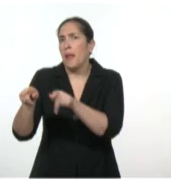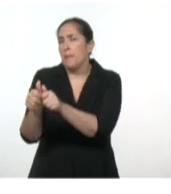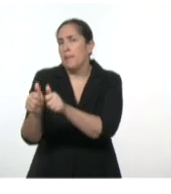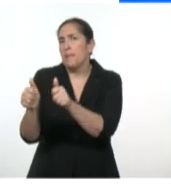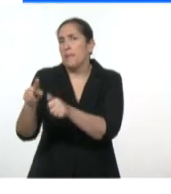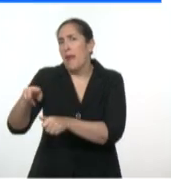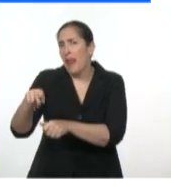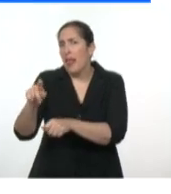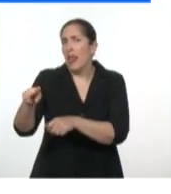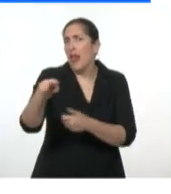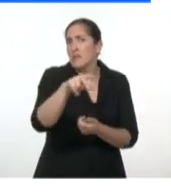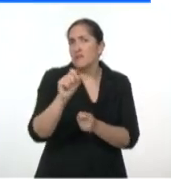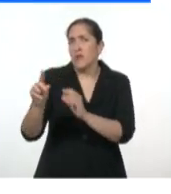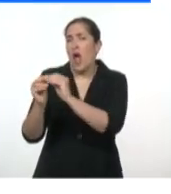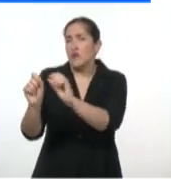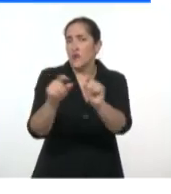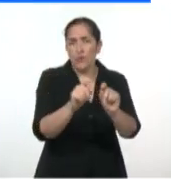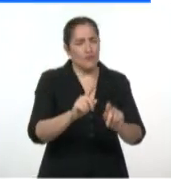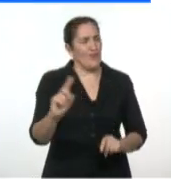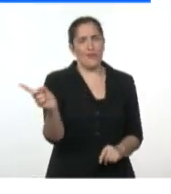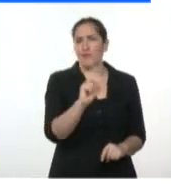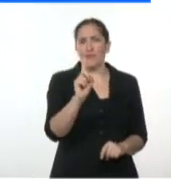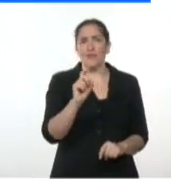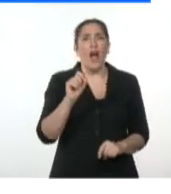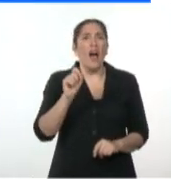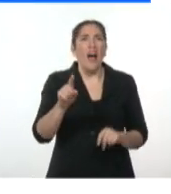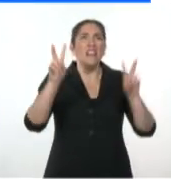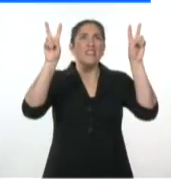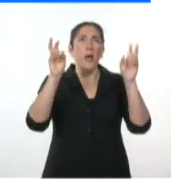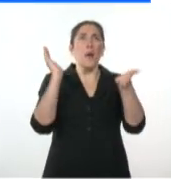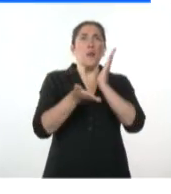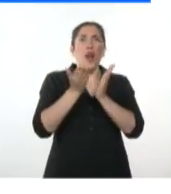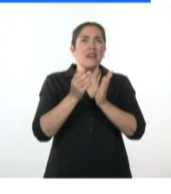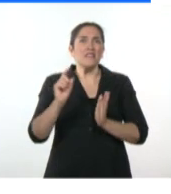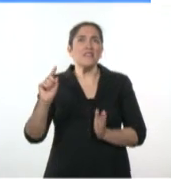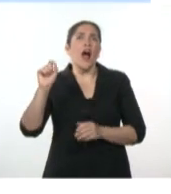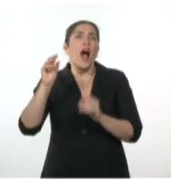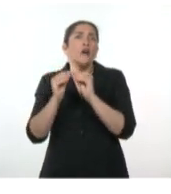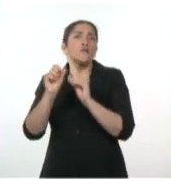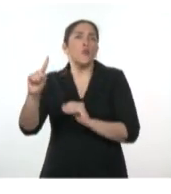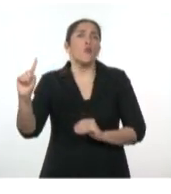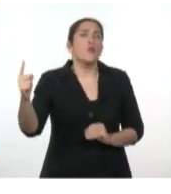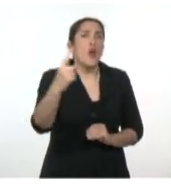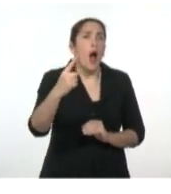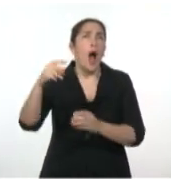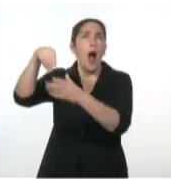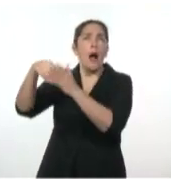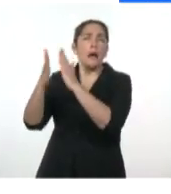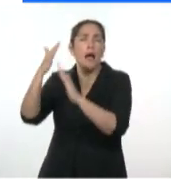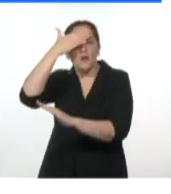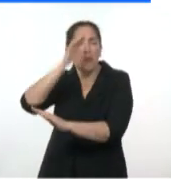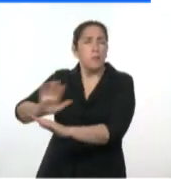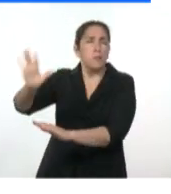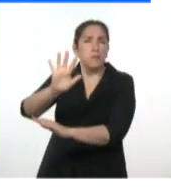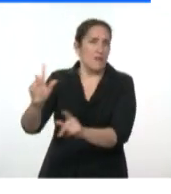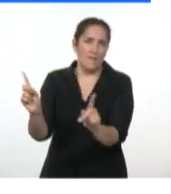Nada de eso. La violencia no es algo individual, algo que pasa puertas adentro y nadie se tiene que enterar. Es un problema social, un